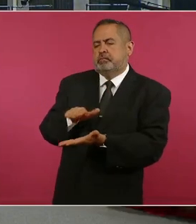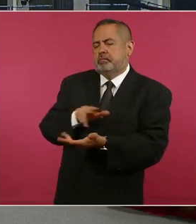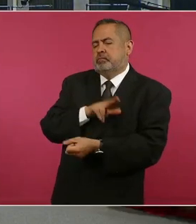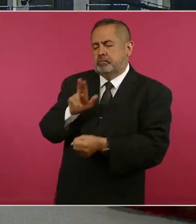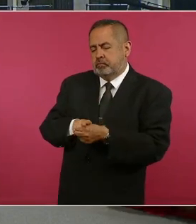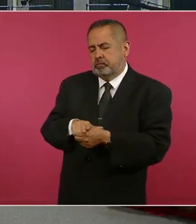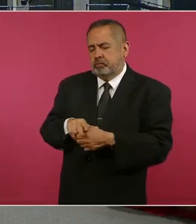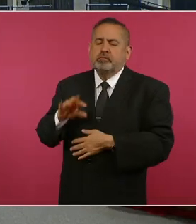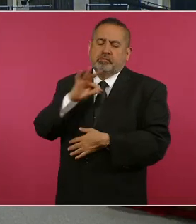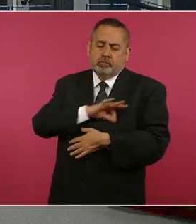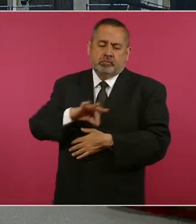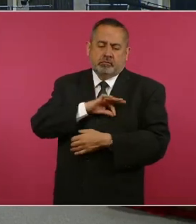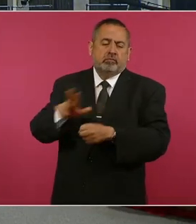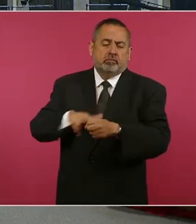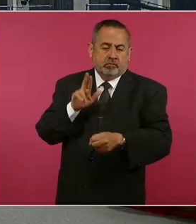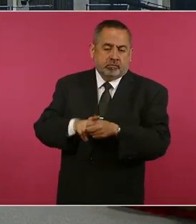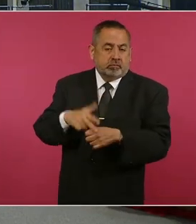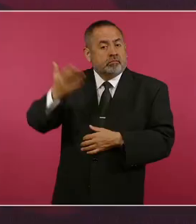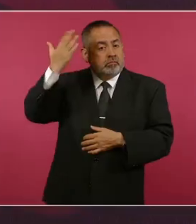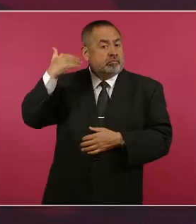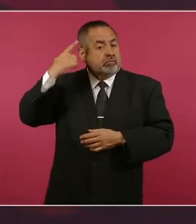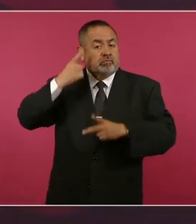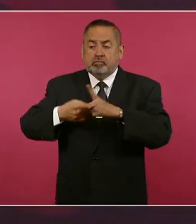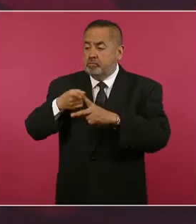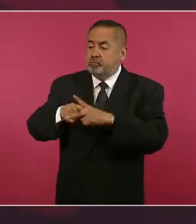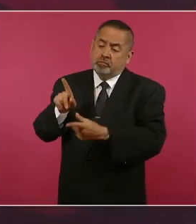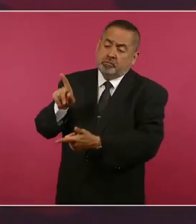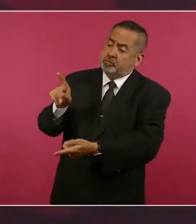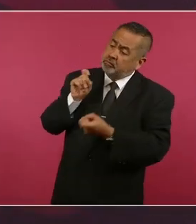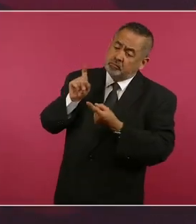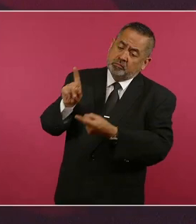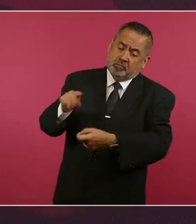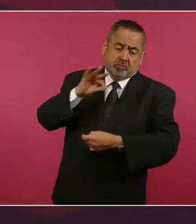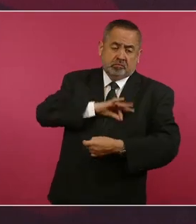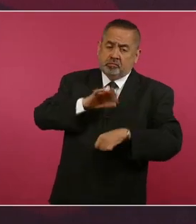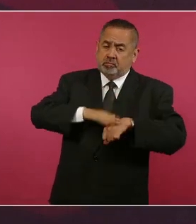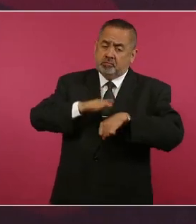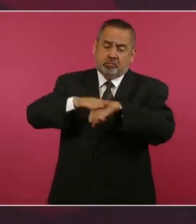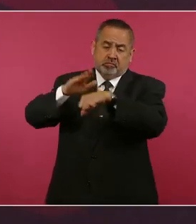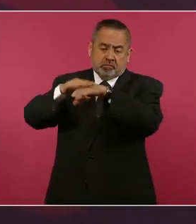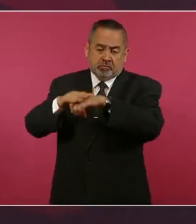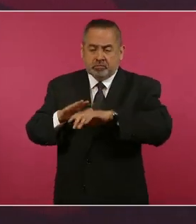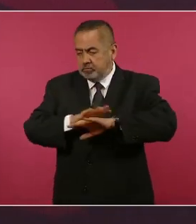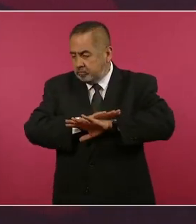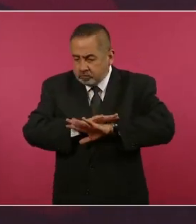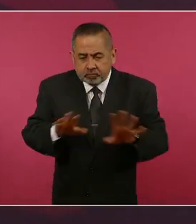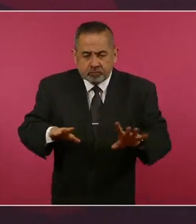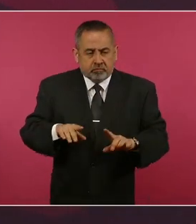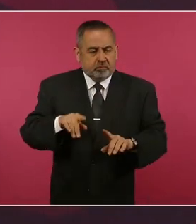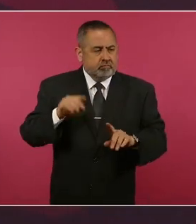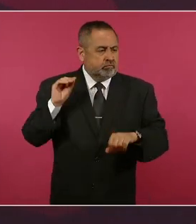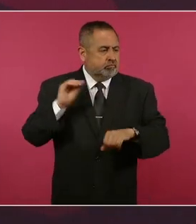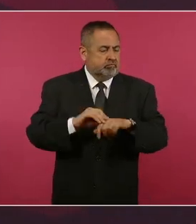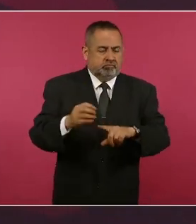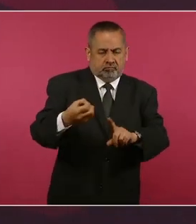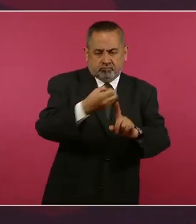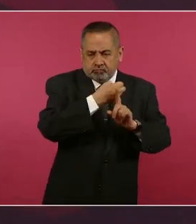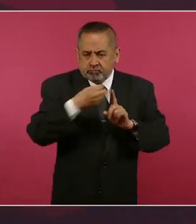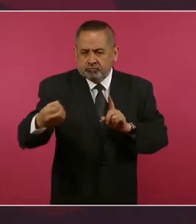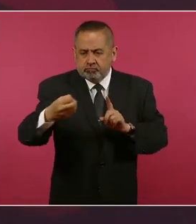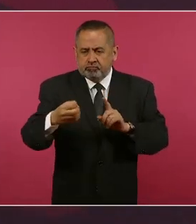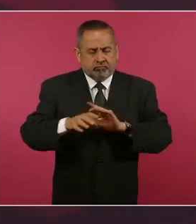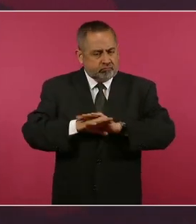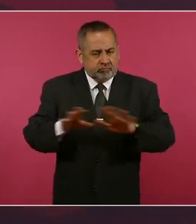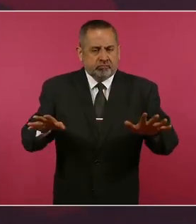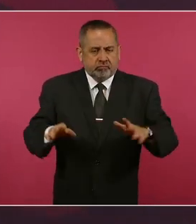cobraban comisiones altísimas. Entonces, se puso orden. Entonces,